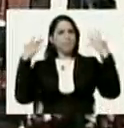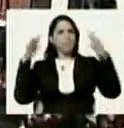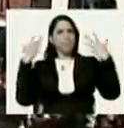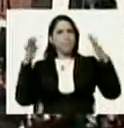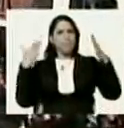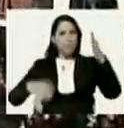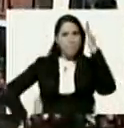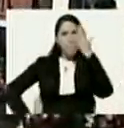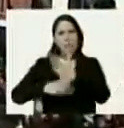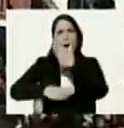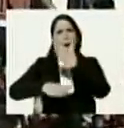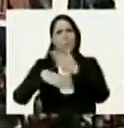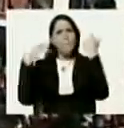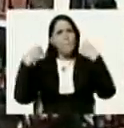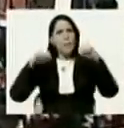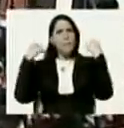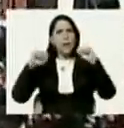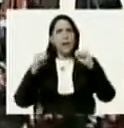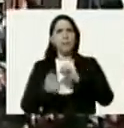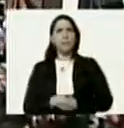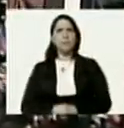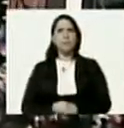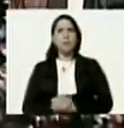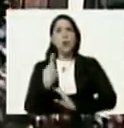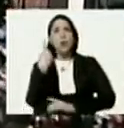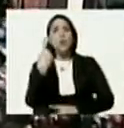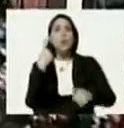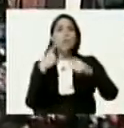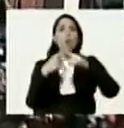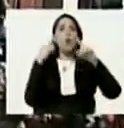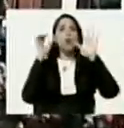Vamos a preparar el